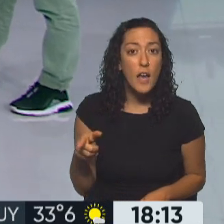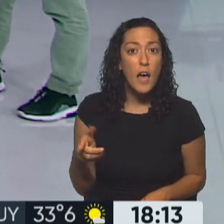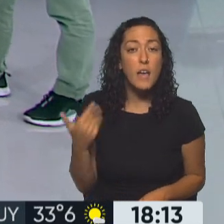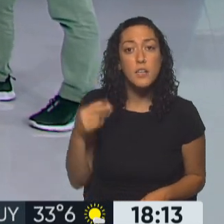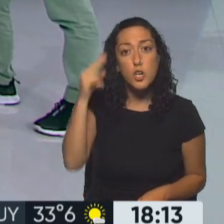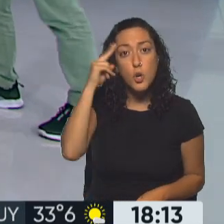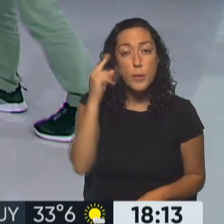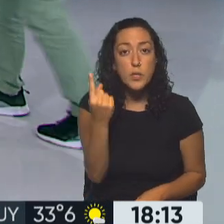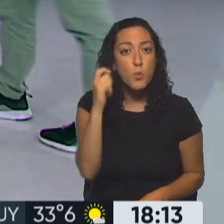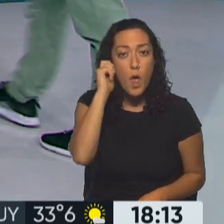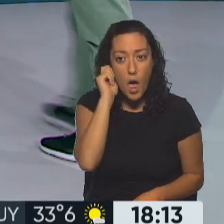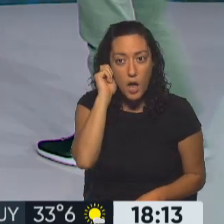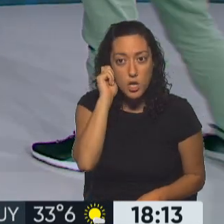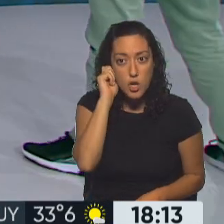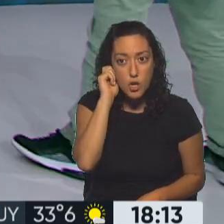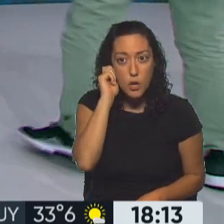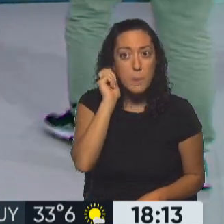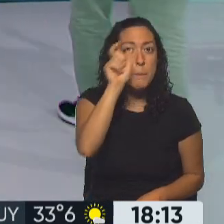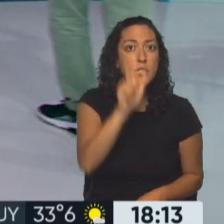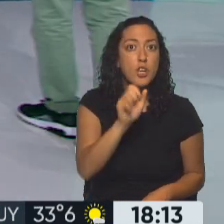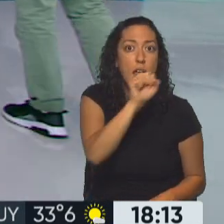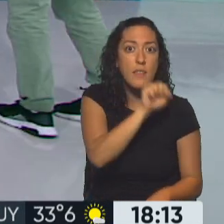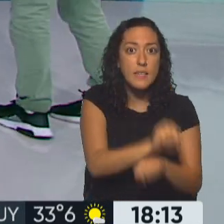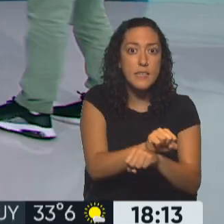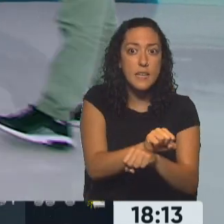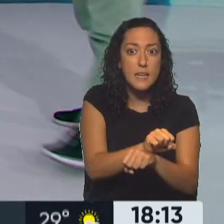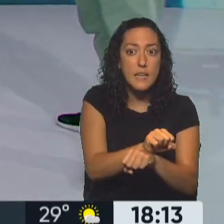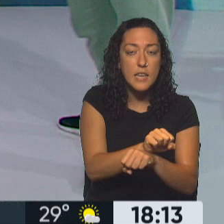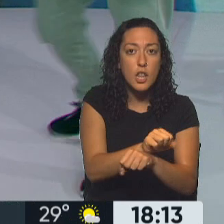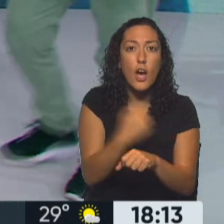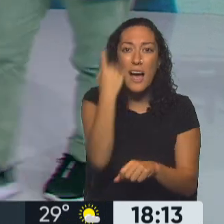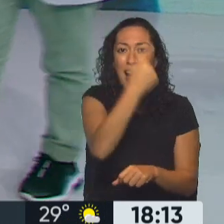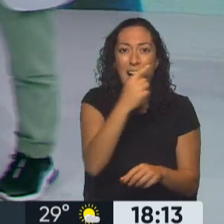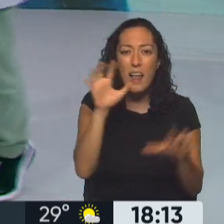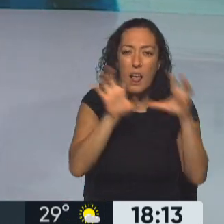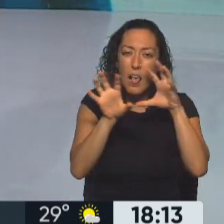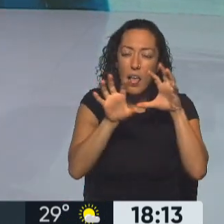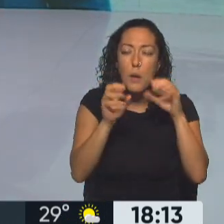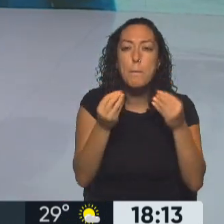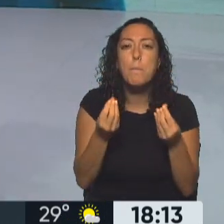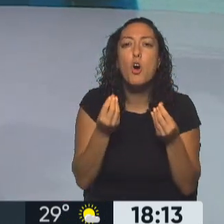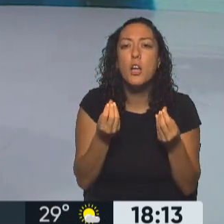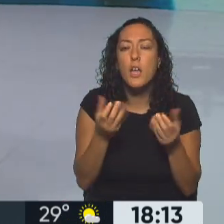vida. Y el que está detenido, bueno, está pixelado porque hay una presunción,